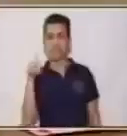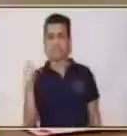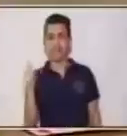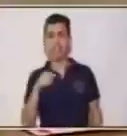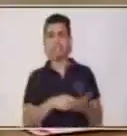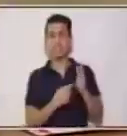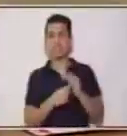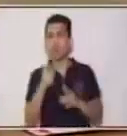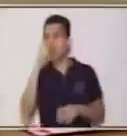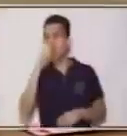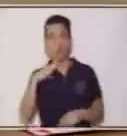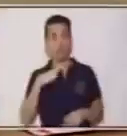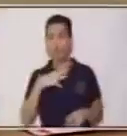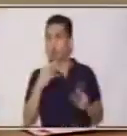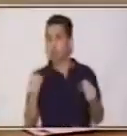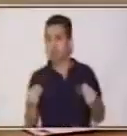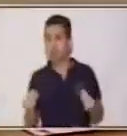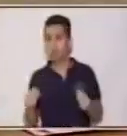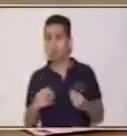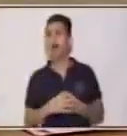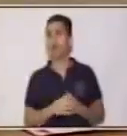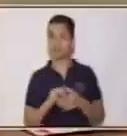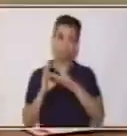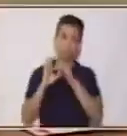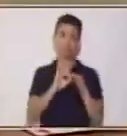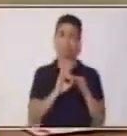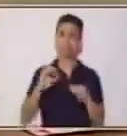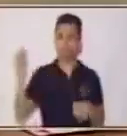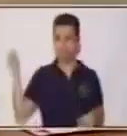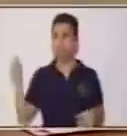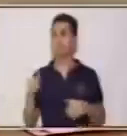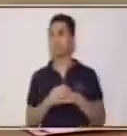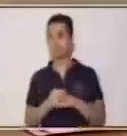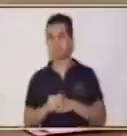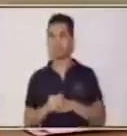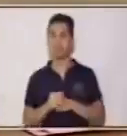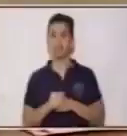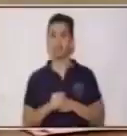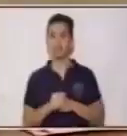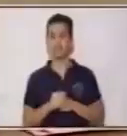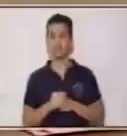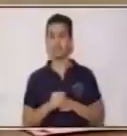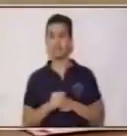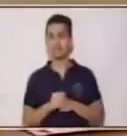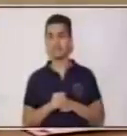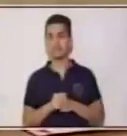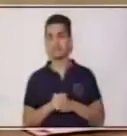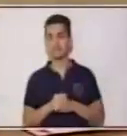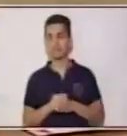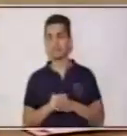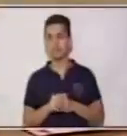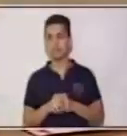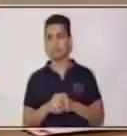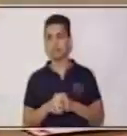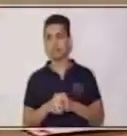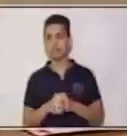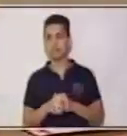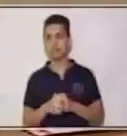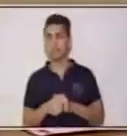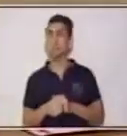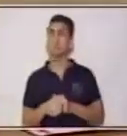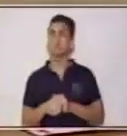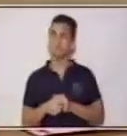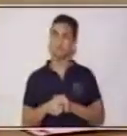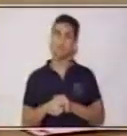mucho, ¿verdad? Entonces, tiene relación con esto. Quiero que observes estas oraciones. Hacer un